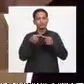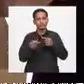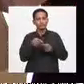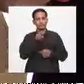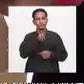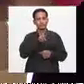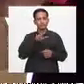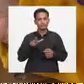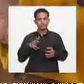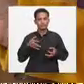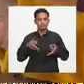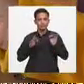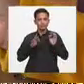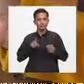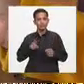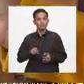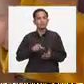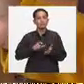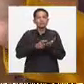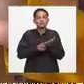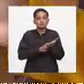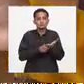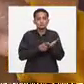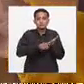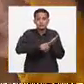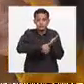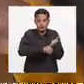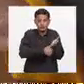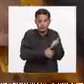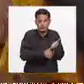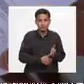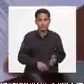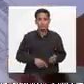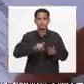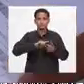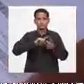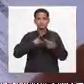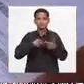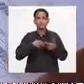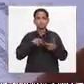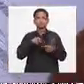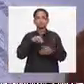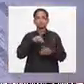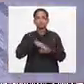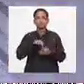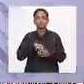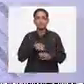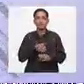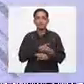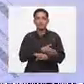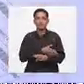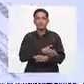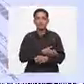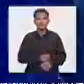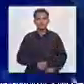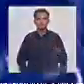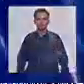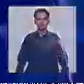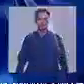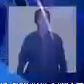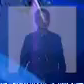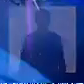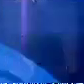elecciones solo deberán portar cédula de ciudadanía y credencial de